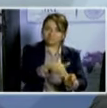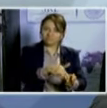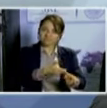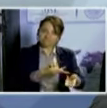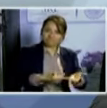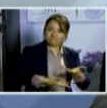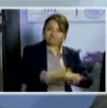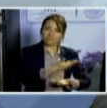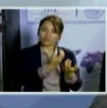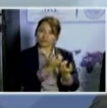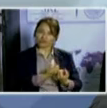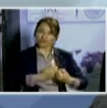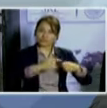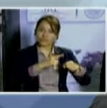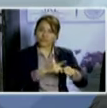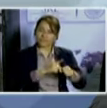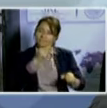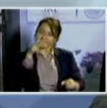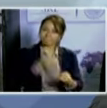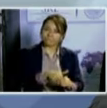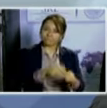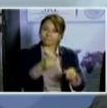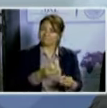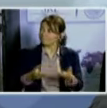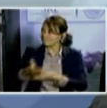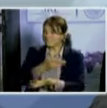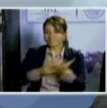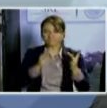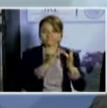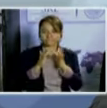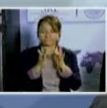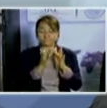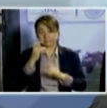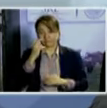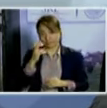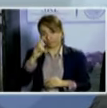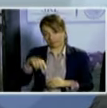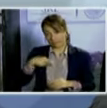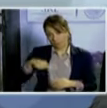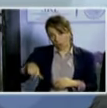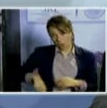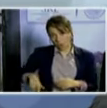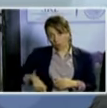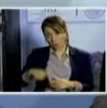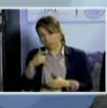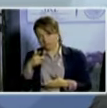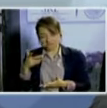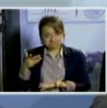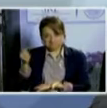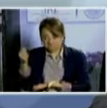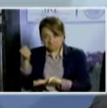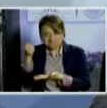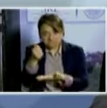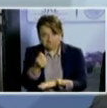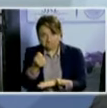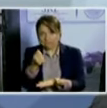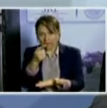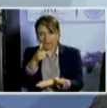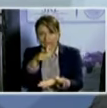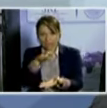Nos hemos concentrado, o los estados han invertido los pocos recursos que tienen en la prevención, en una